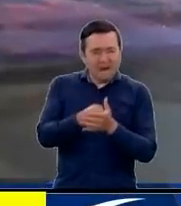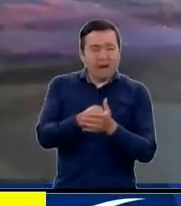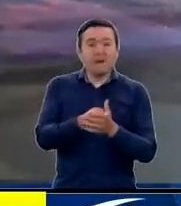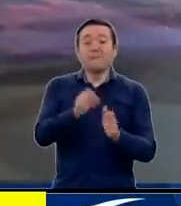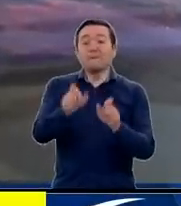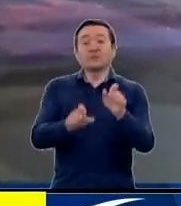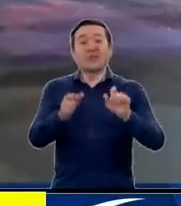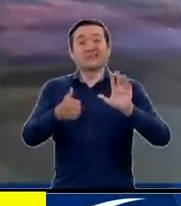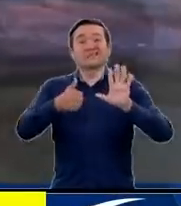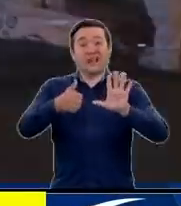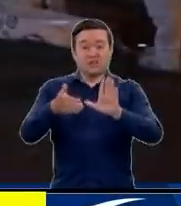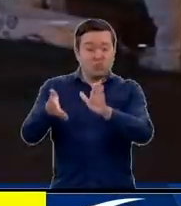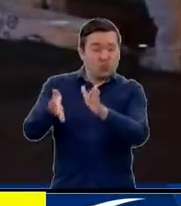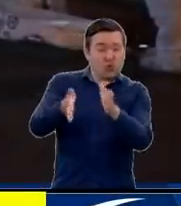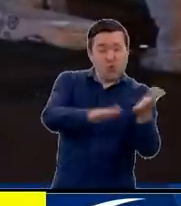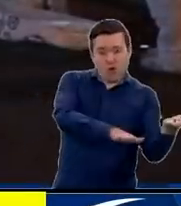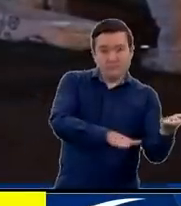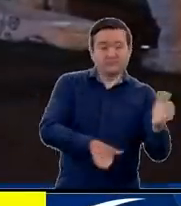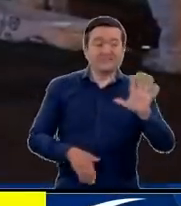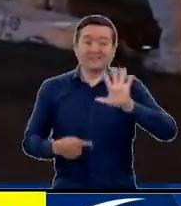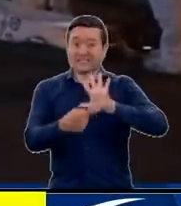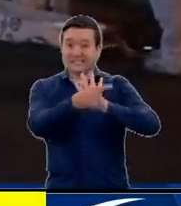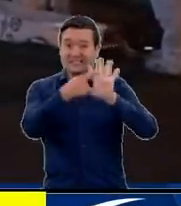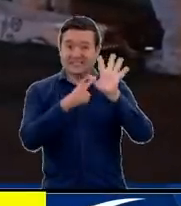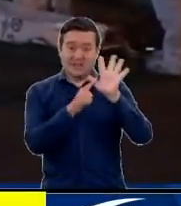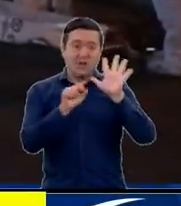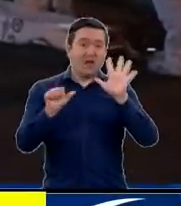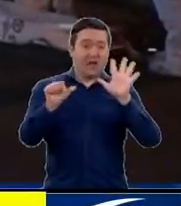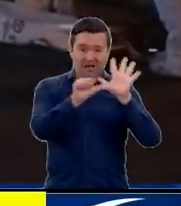personas fallecidas, entre ellas 5 mujeres y